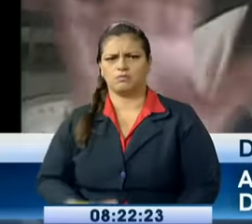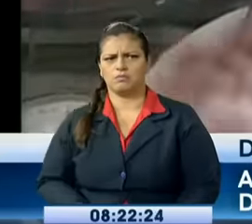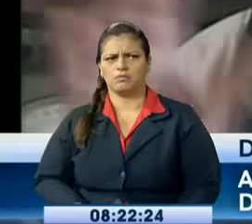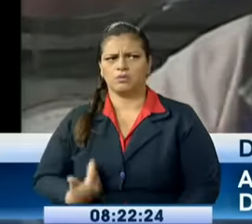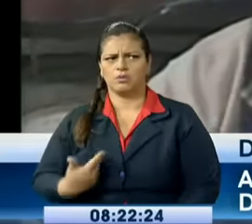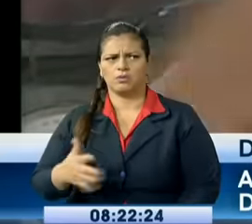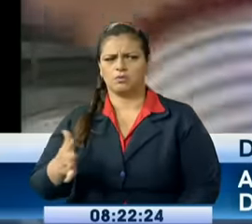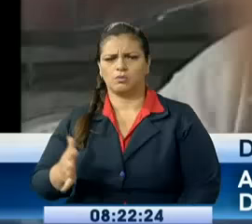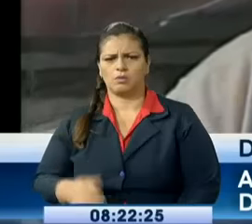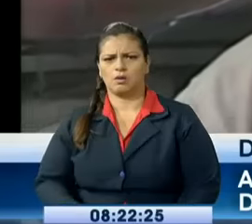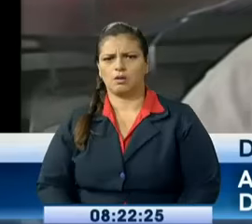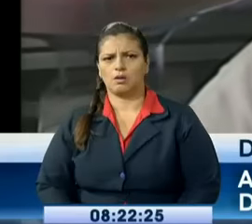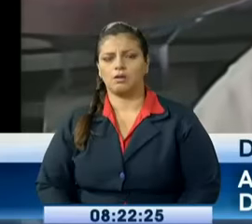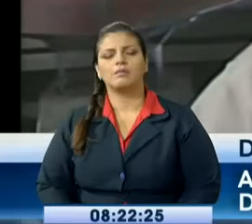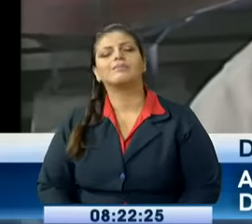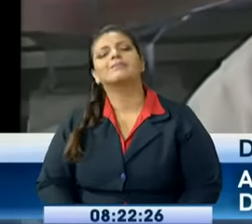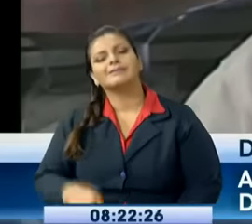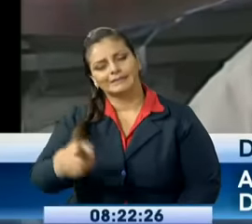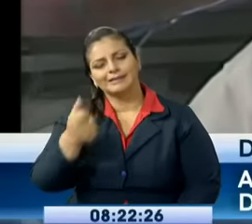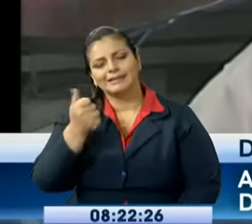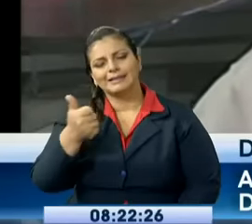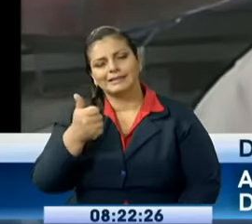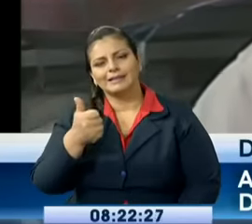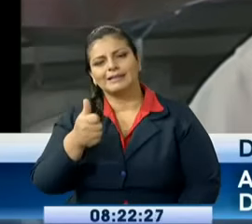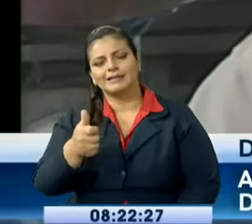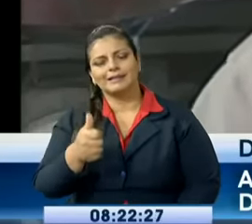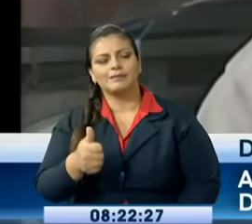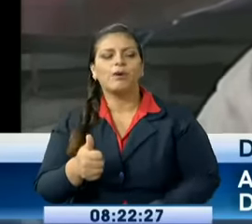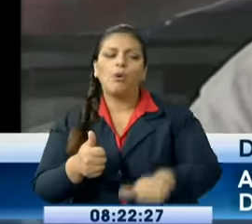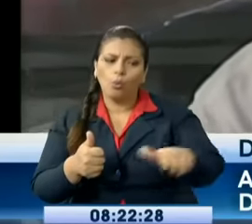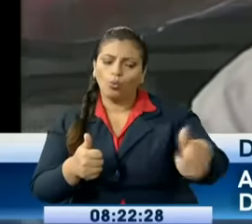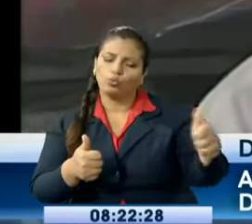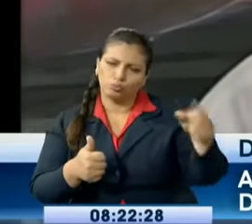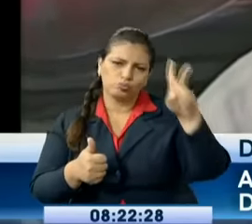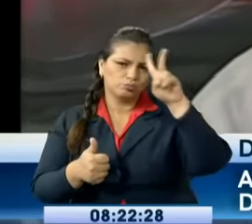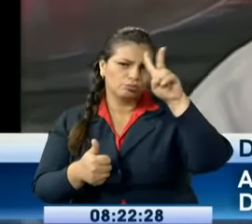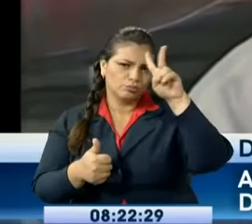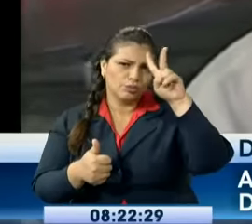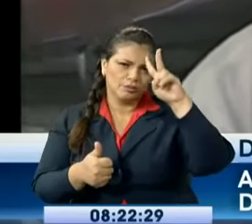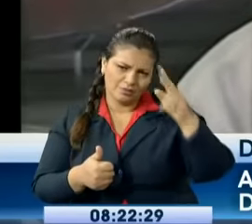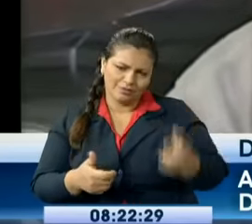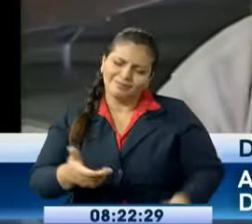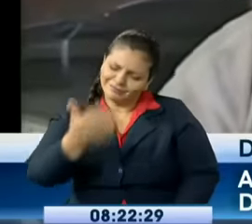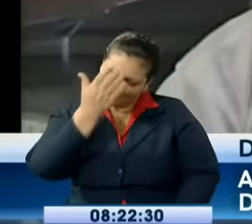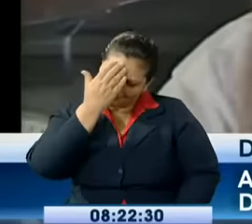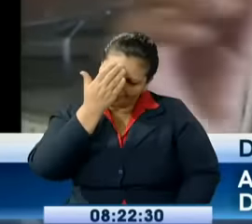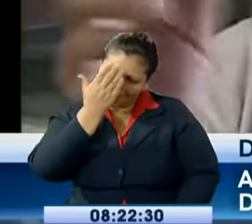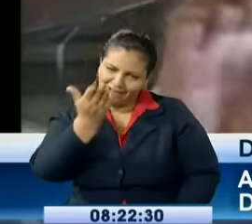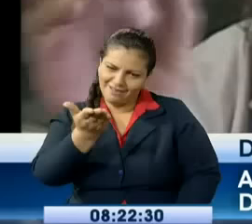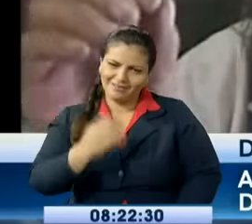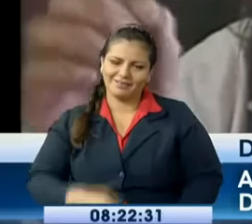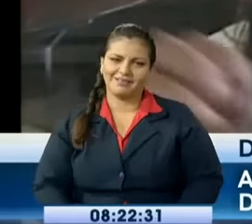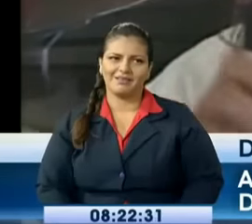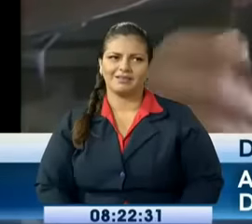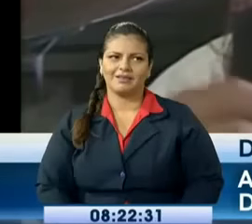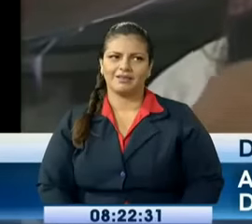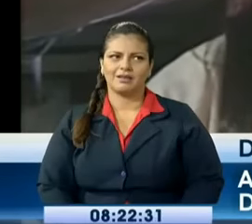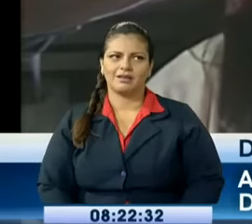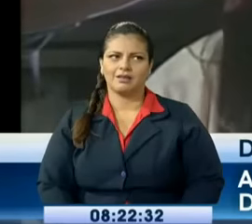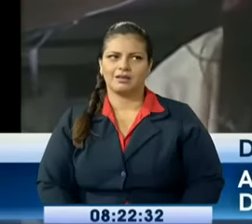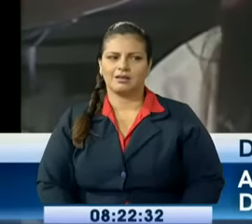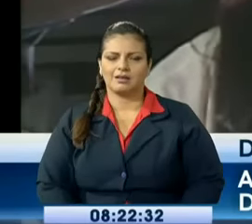nunca te robo. Oiga, pero es que hay otros compañeros suyos de otros mercados. Lo digo que aquí. Usted se ha visto, usted se ve las noticias, pues, ¿no? Este es el compañero, pero